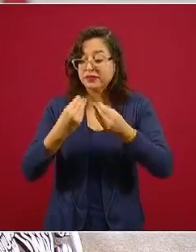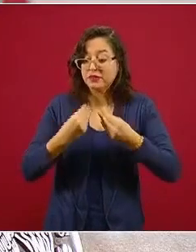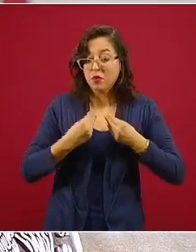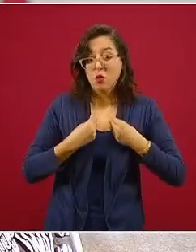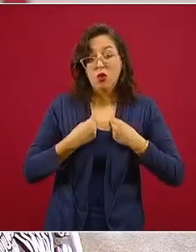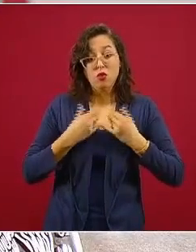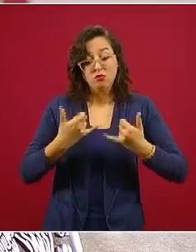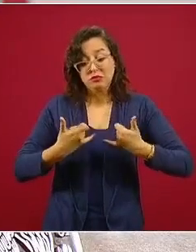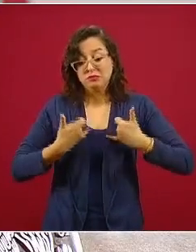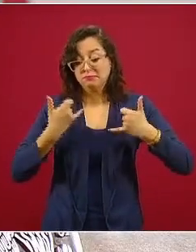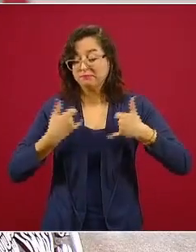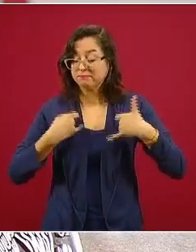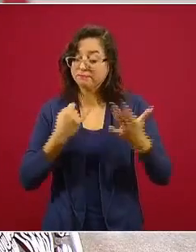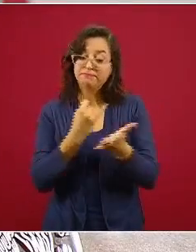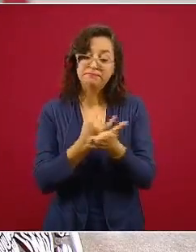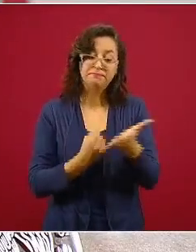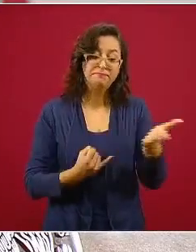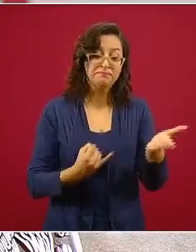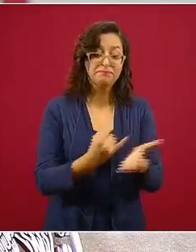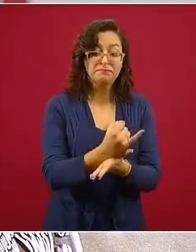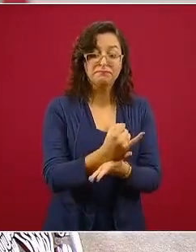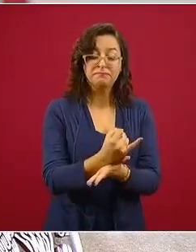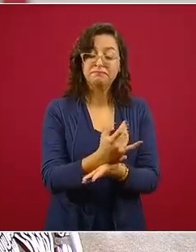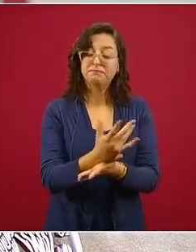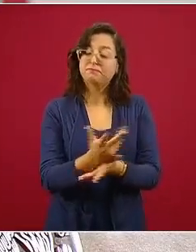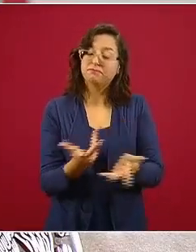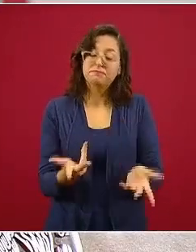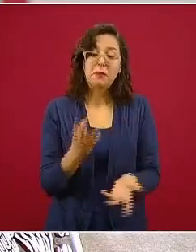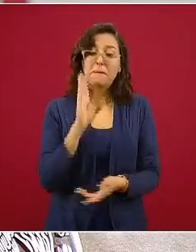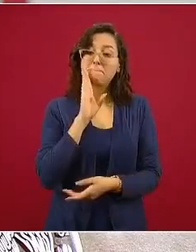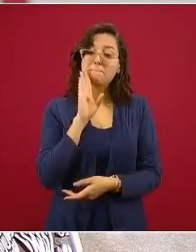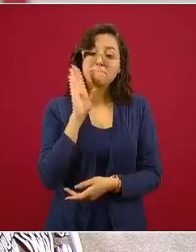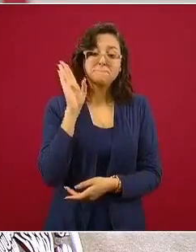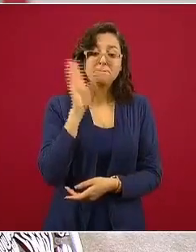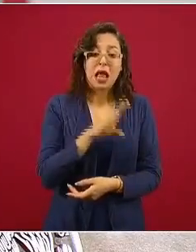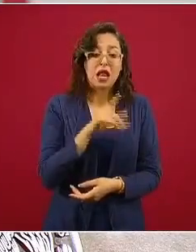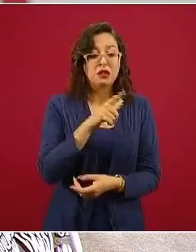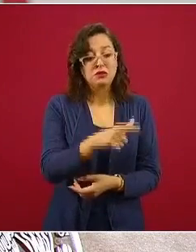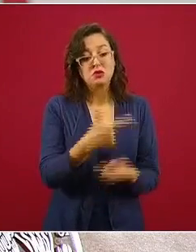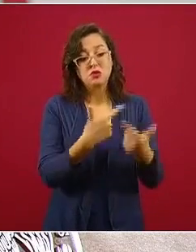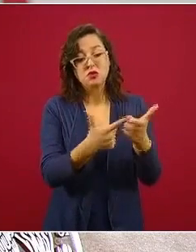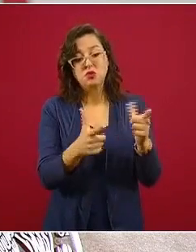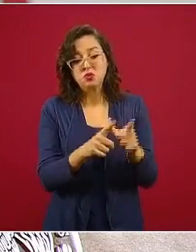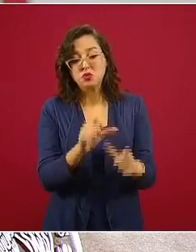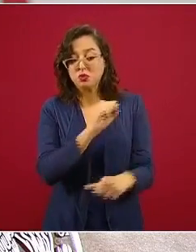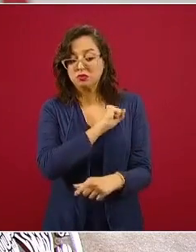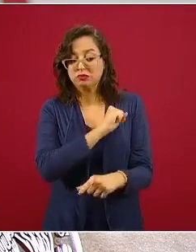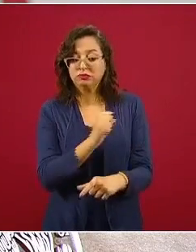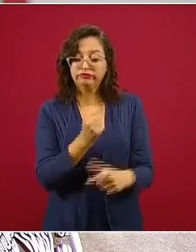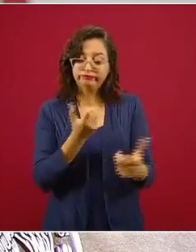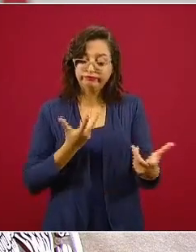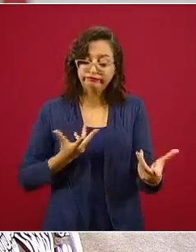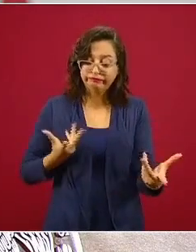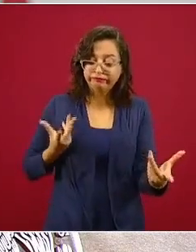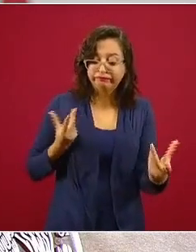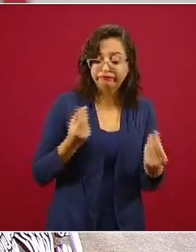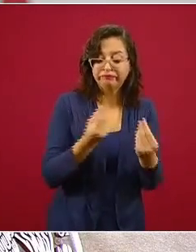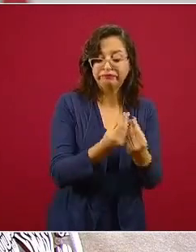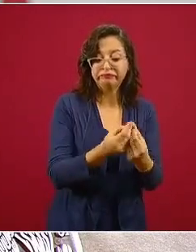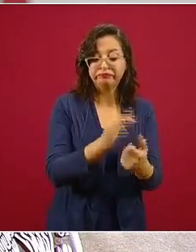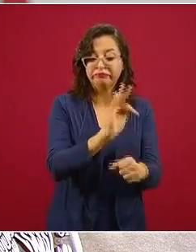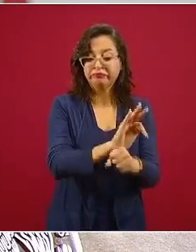actitud de apoyo, de lo que comúnmente se le llama